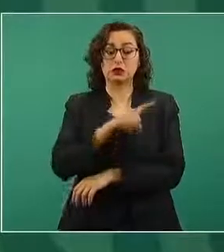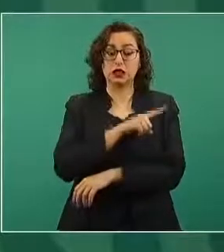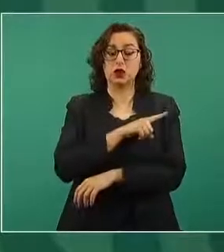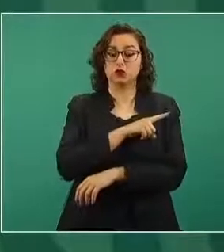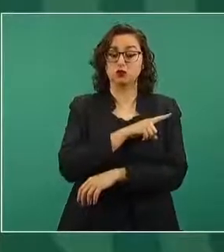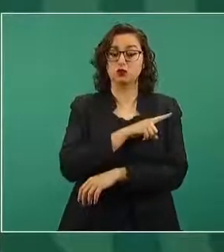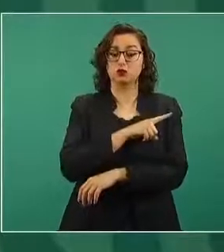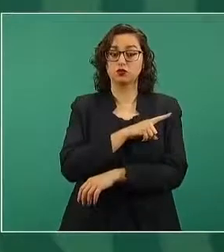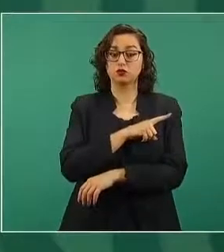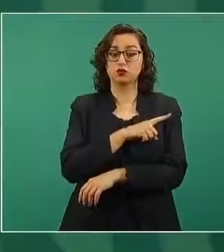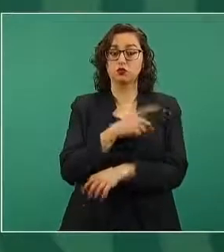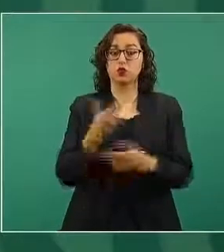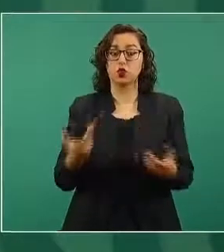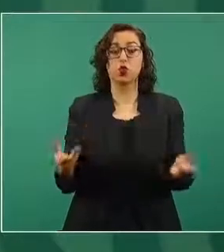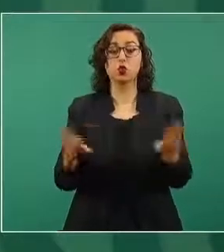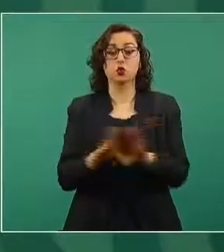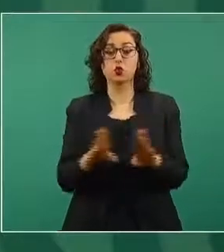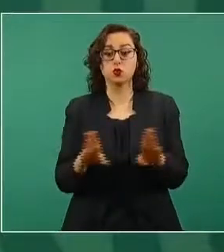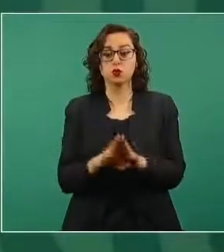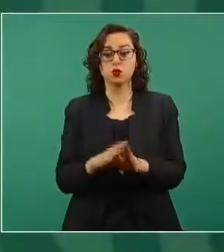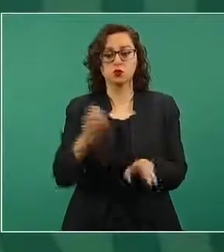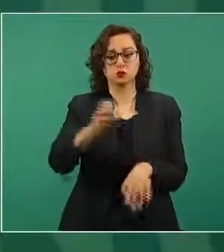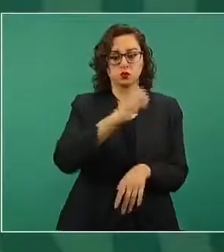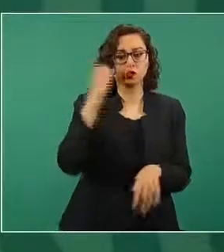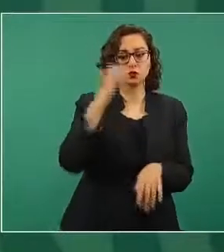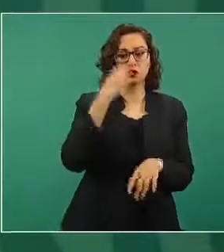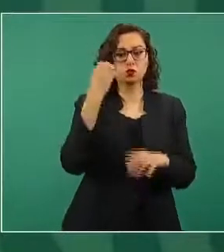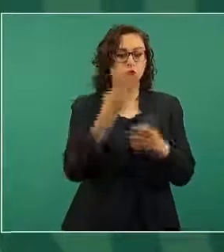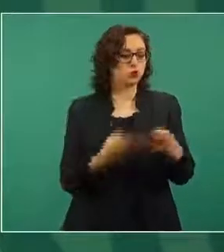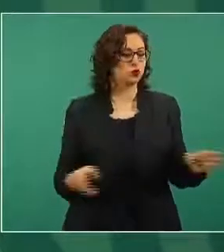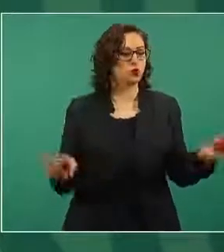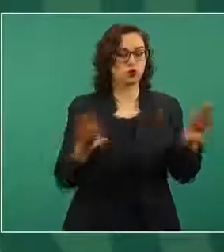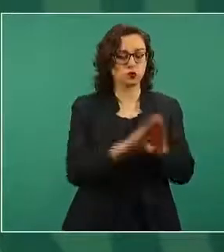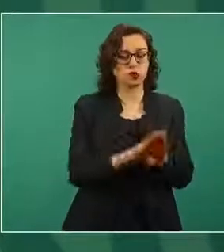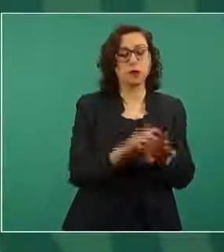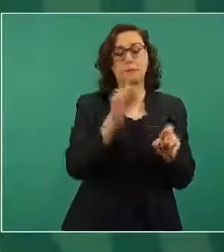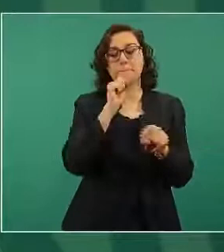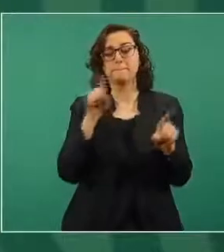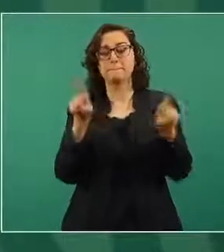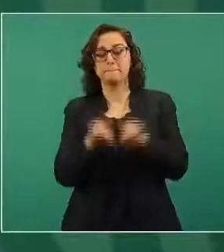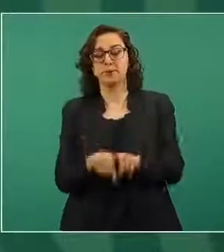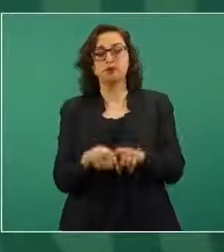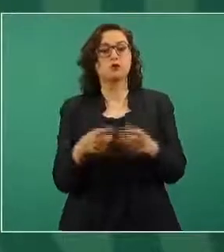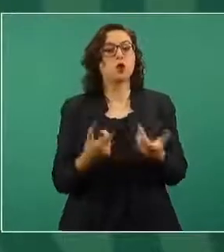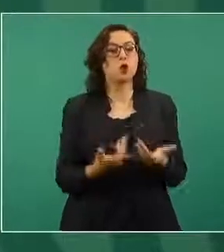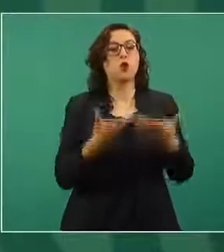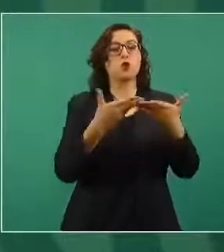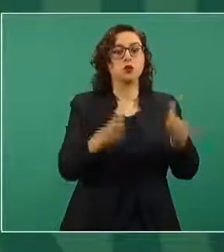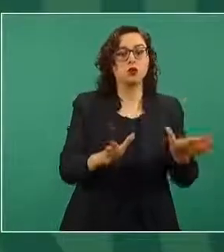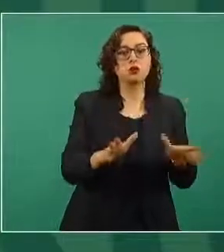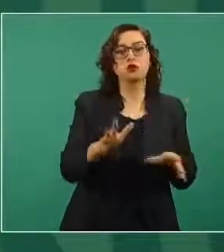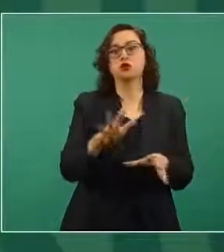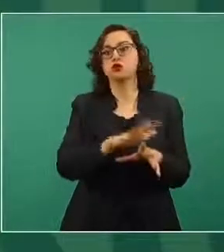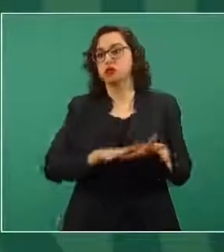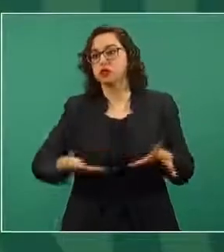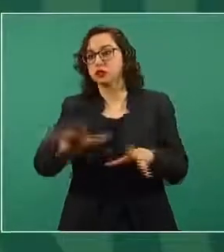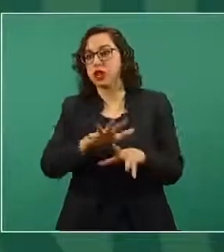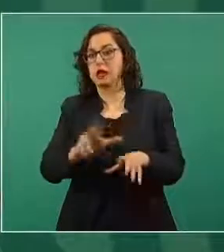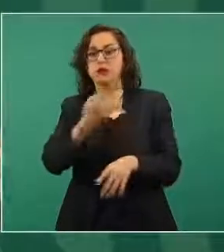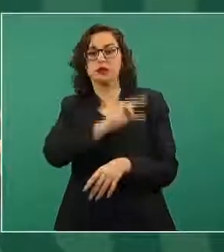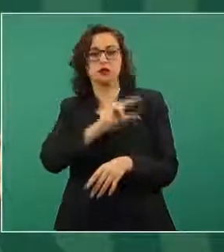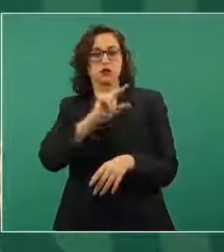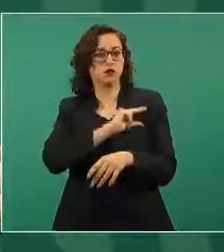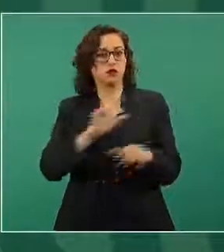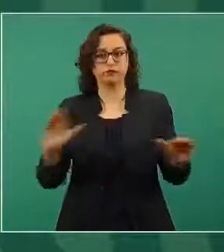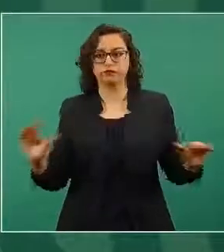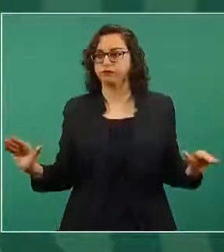lo que permitió es el cierre del espacio educativo de todos los sectores, público, social y privado, en toda la nación, elemento